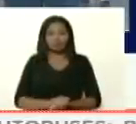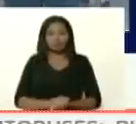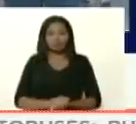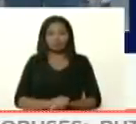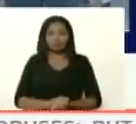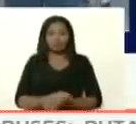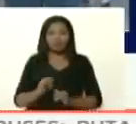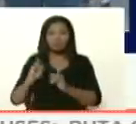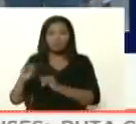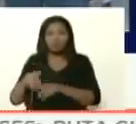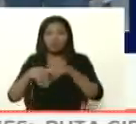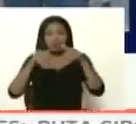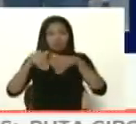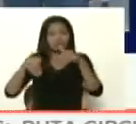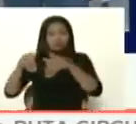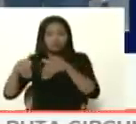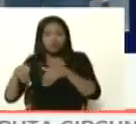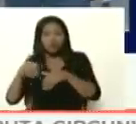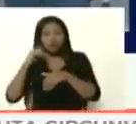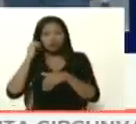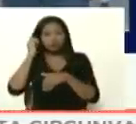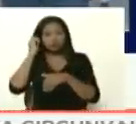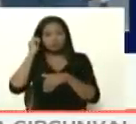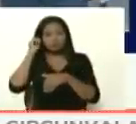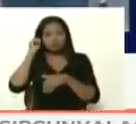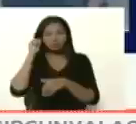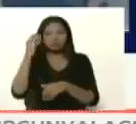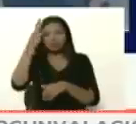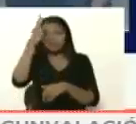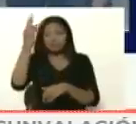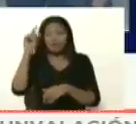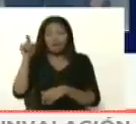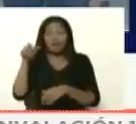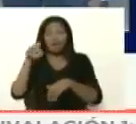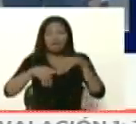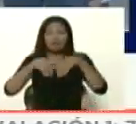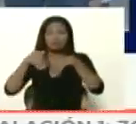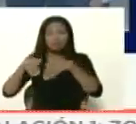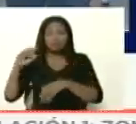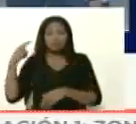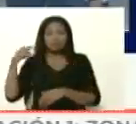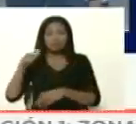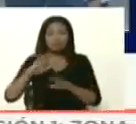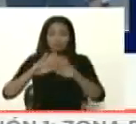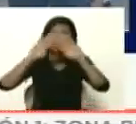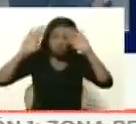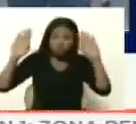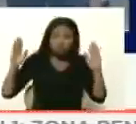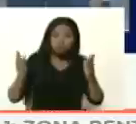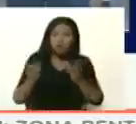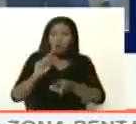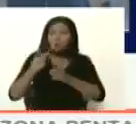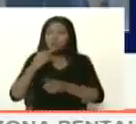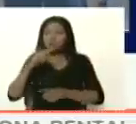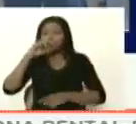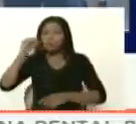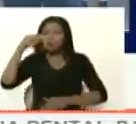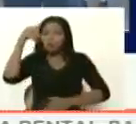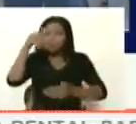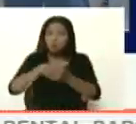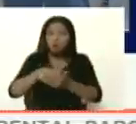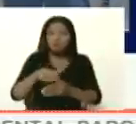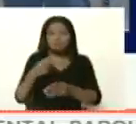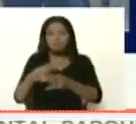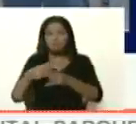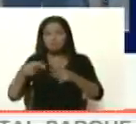Ayer hubo elecciones sindicales. Oído al mundo, porque en el mundo hay quienes dicen que Maduro pone en peligro